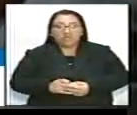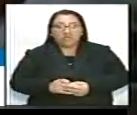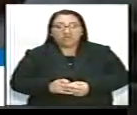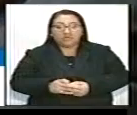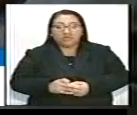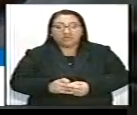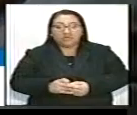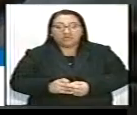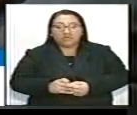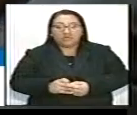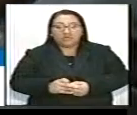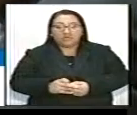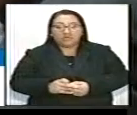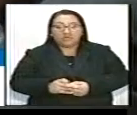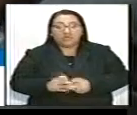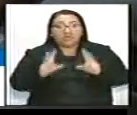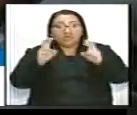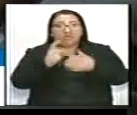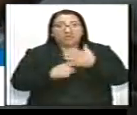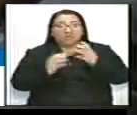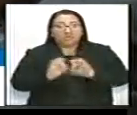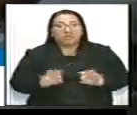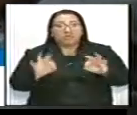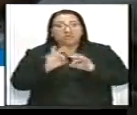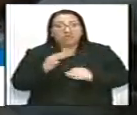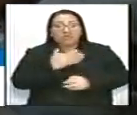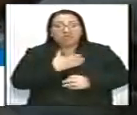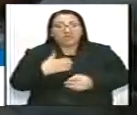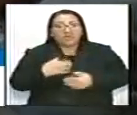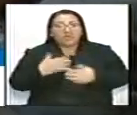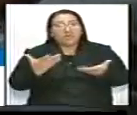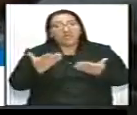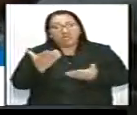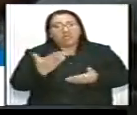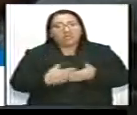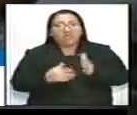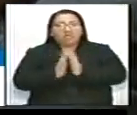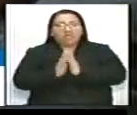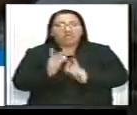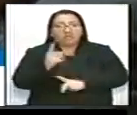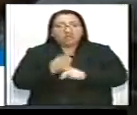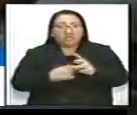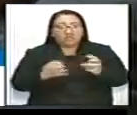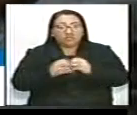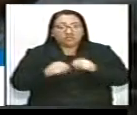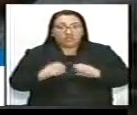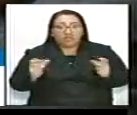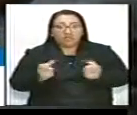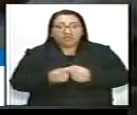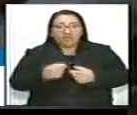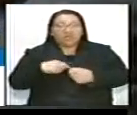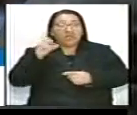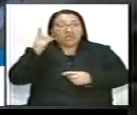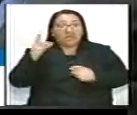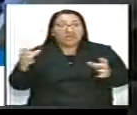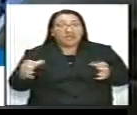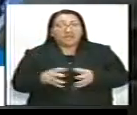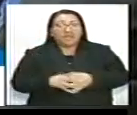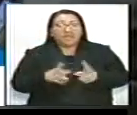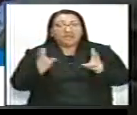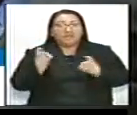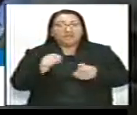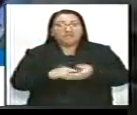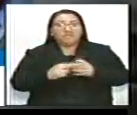el tema tan importante, presidente, que también le pediría que se asuma desde esta comisión para liderarlo, que es el